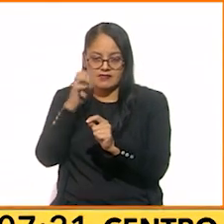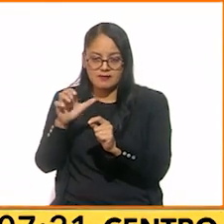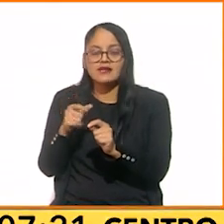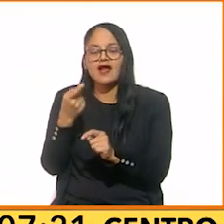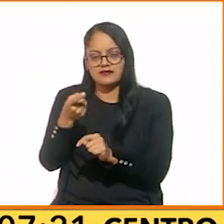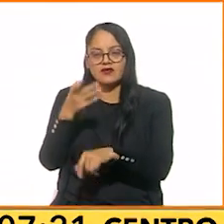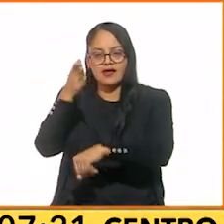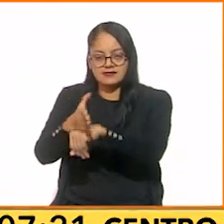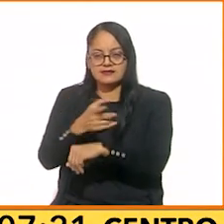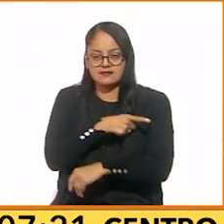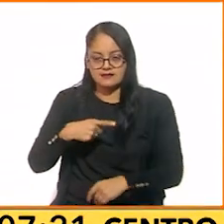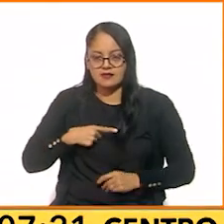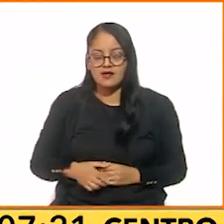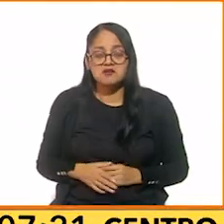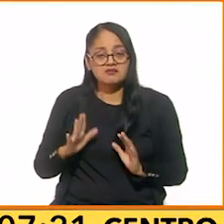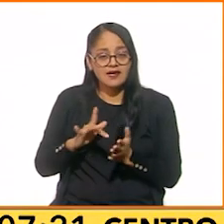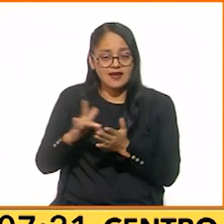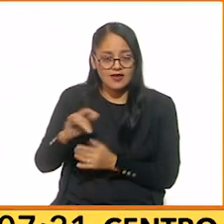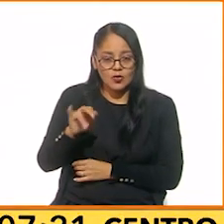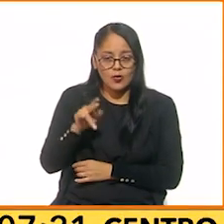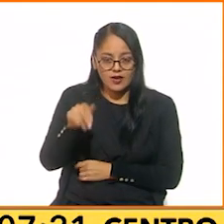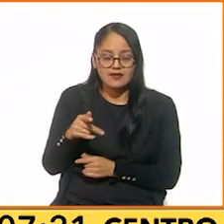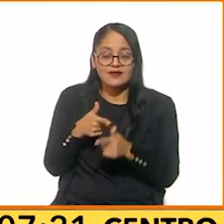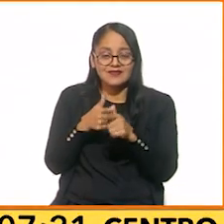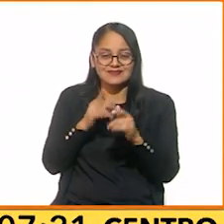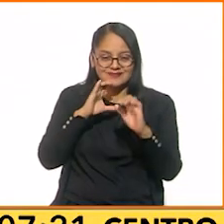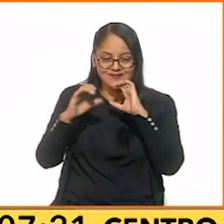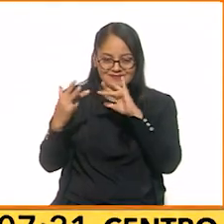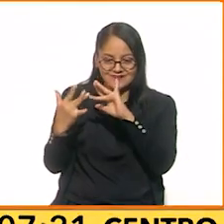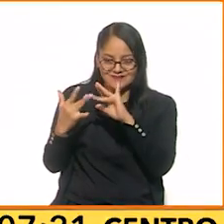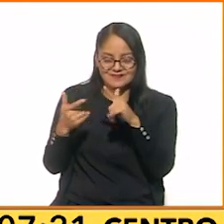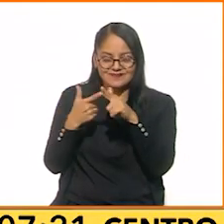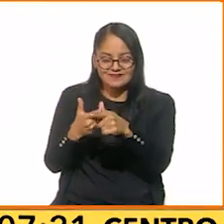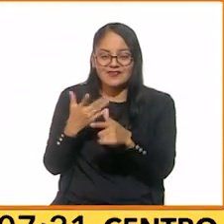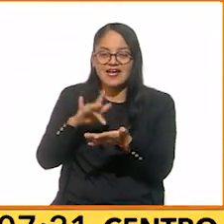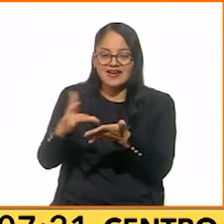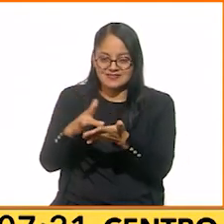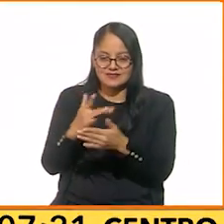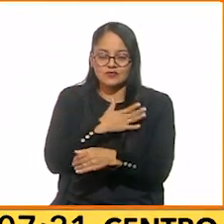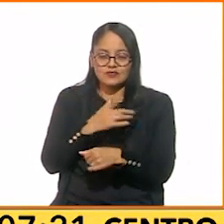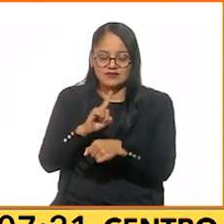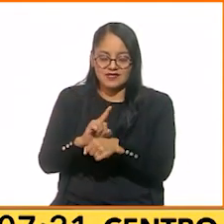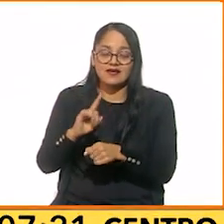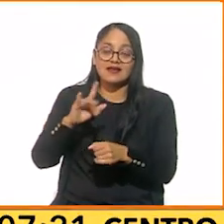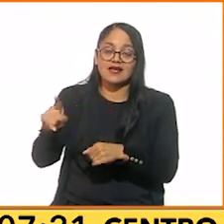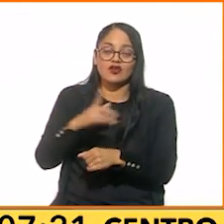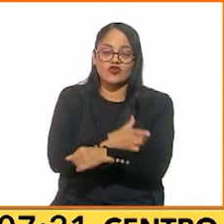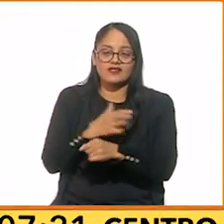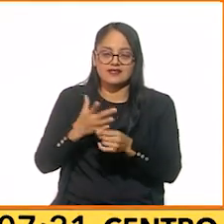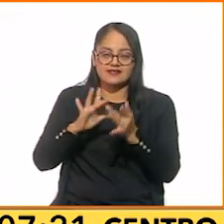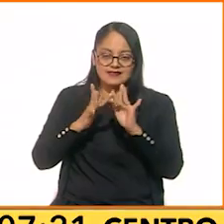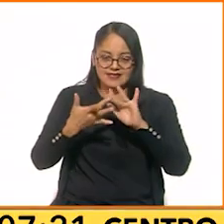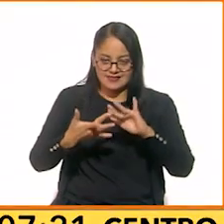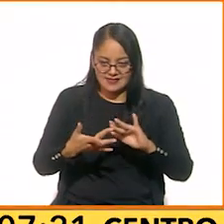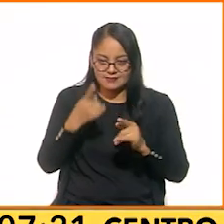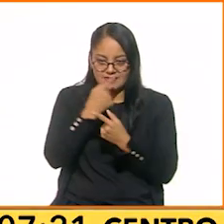platicar contigo, analizar estos temas y seguimos en comunicación permanente. Muchas gracias, coordinador de Tejiendo Redes Infancia. Gracias,